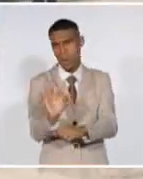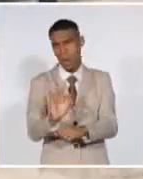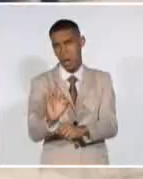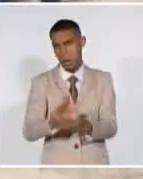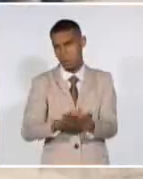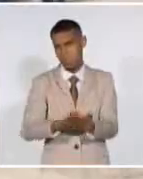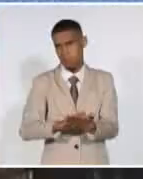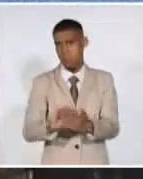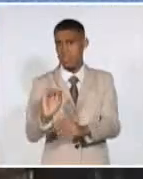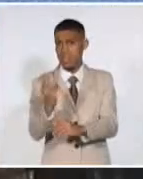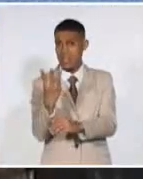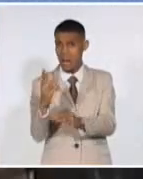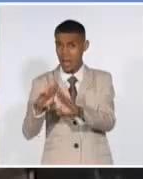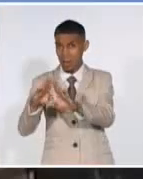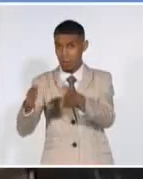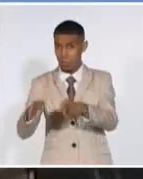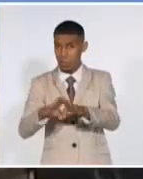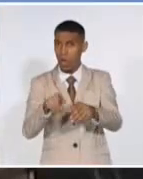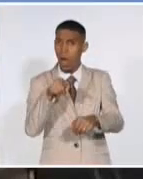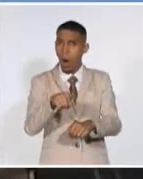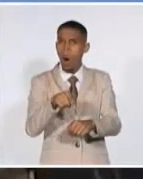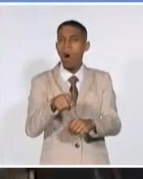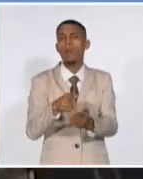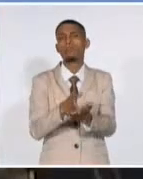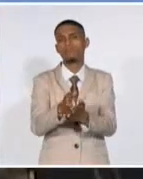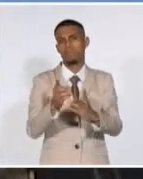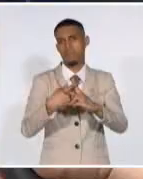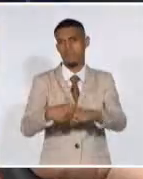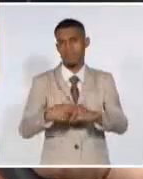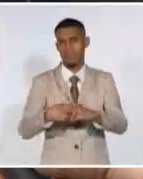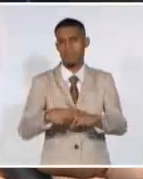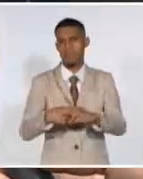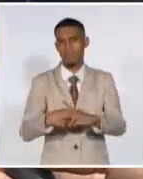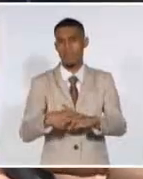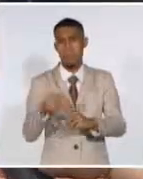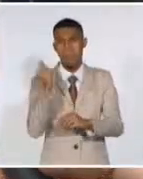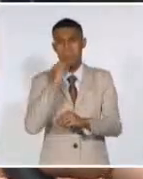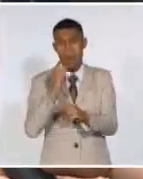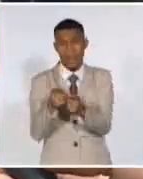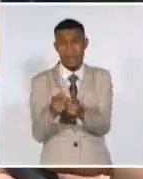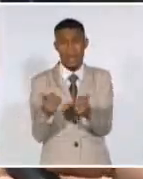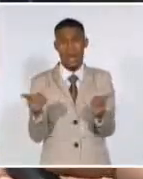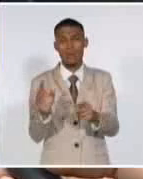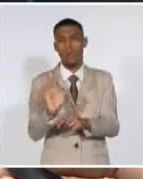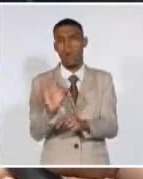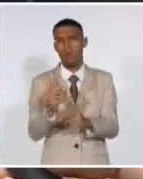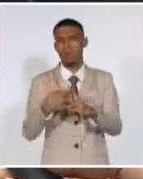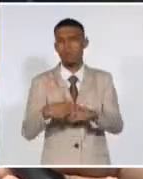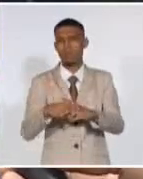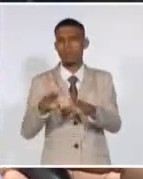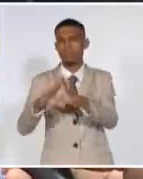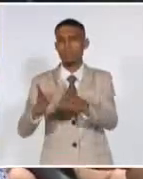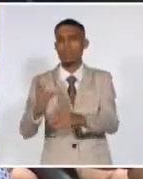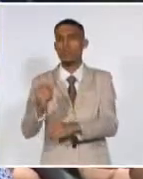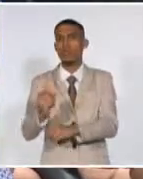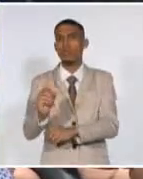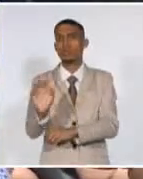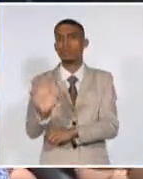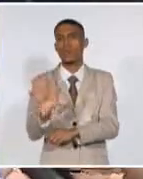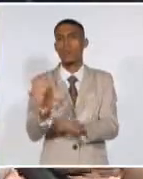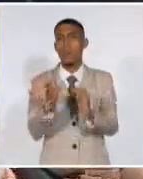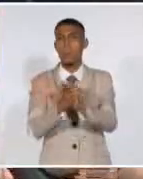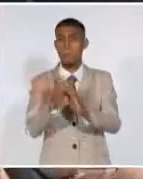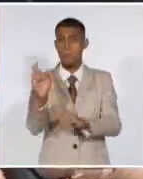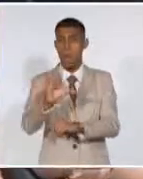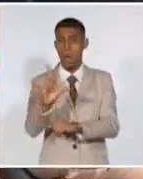unidades cumpliendo periodos de mantenimiento la el mantenimiento más largo que hemos explicado ya es que estamos dando la unidad número cinco de la termol ética María el resto los